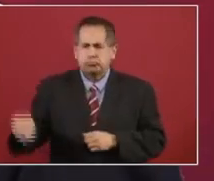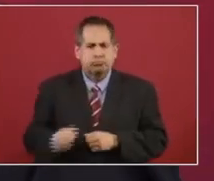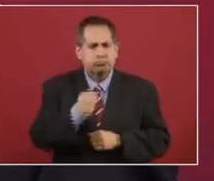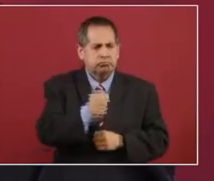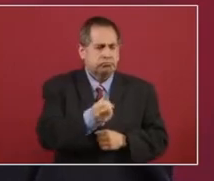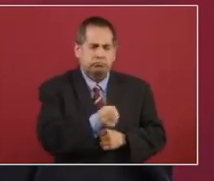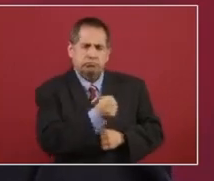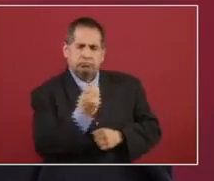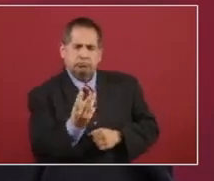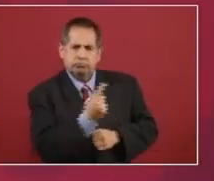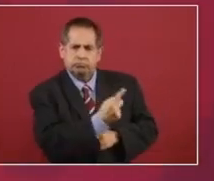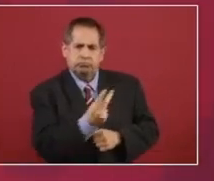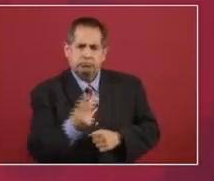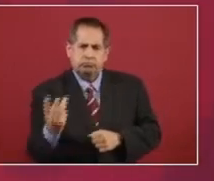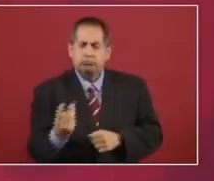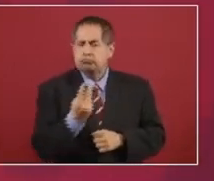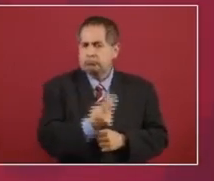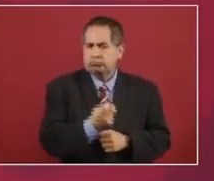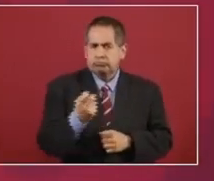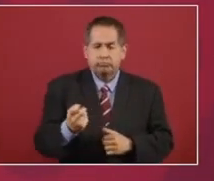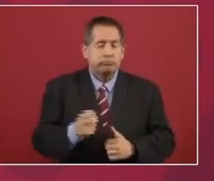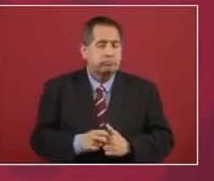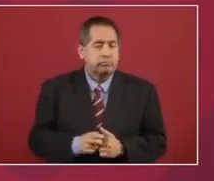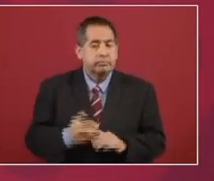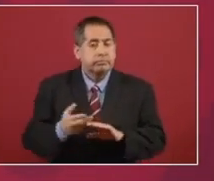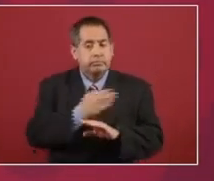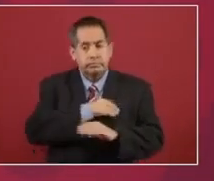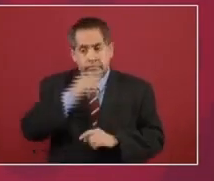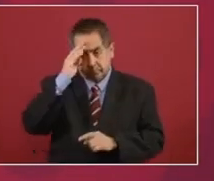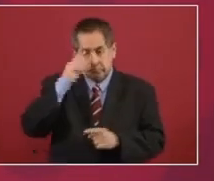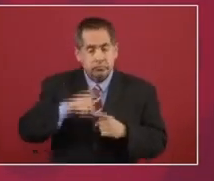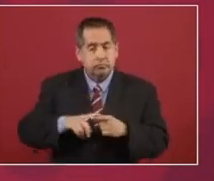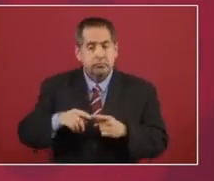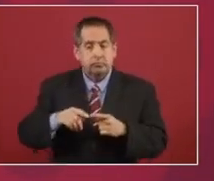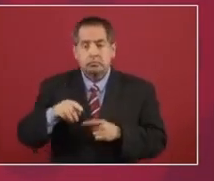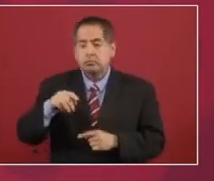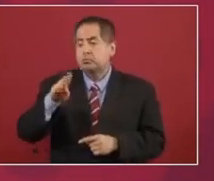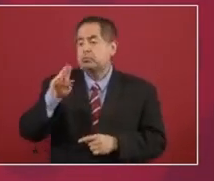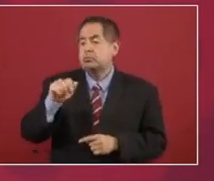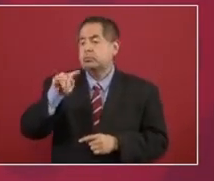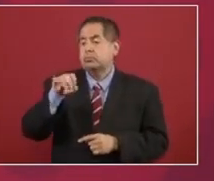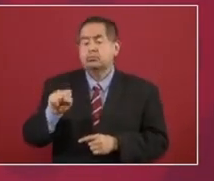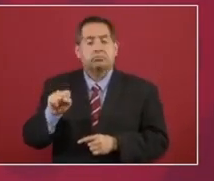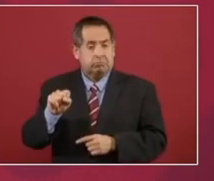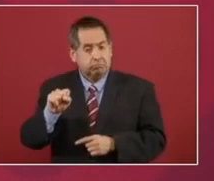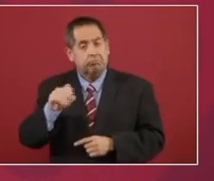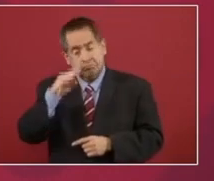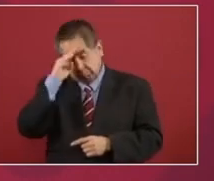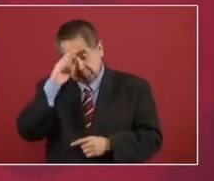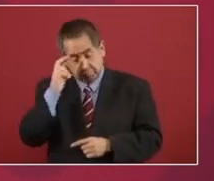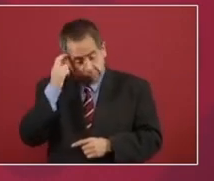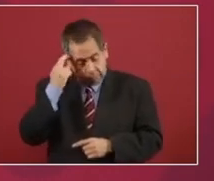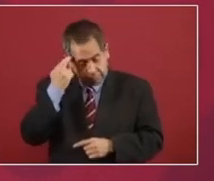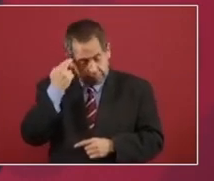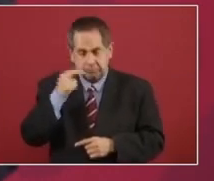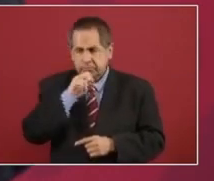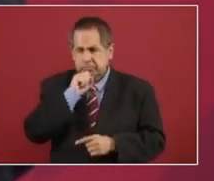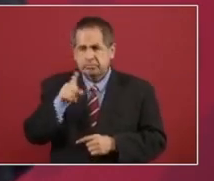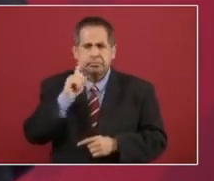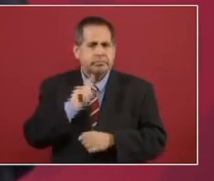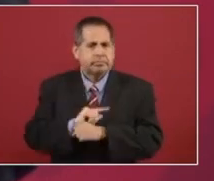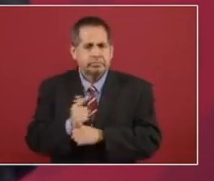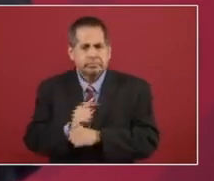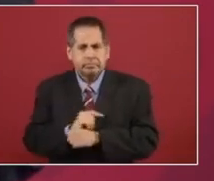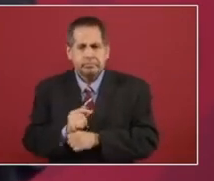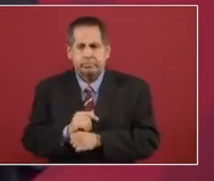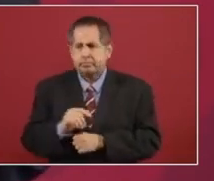parte de la terna. Habíamos pensado en el maestro Batis y en la